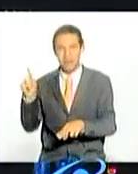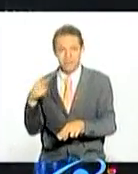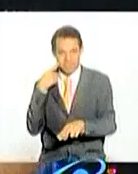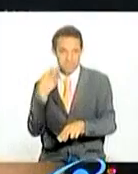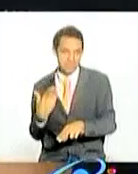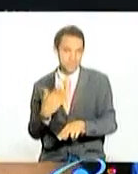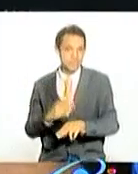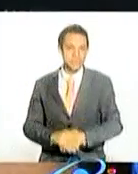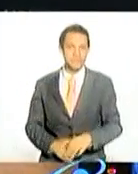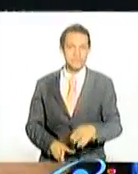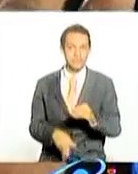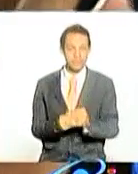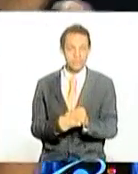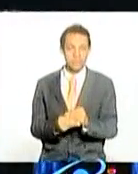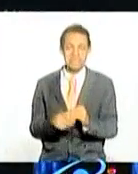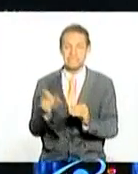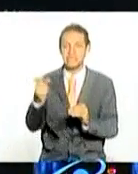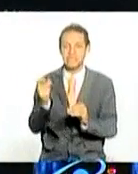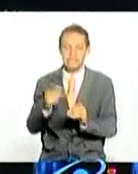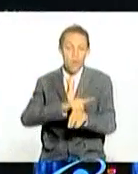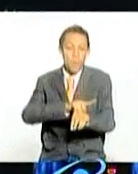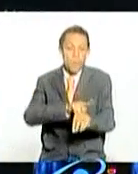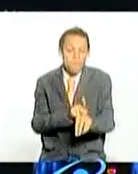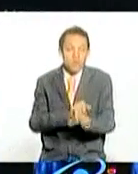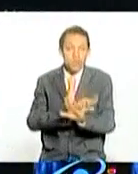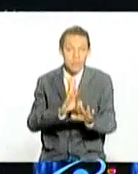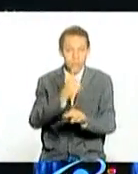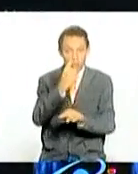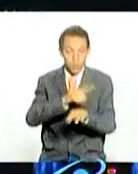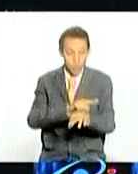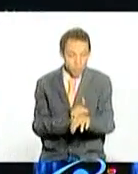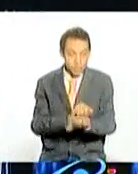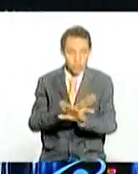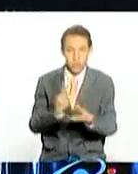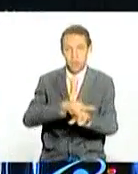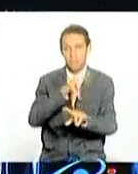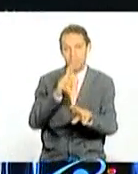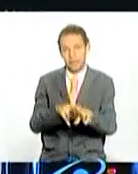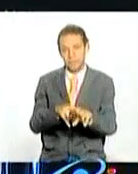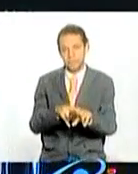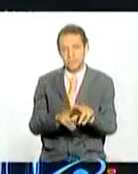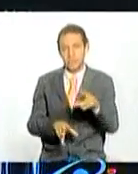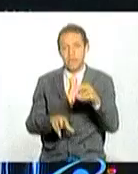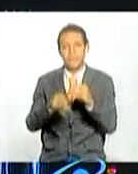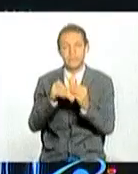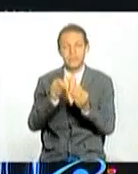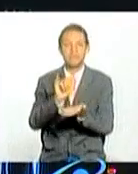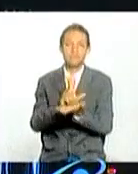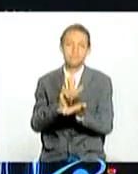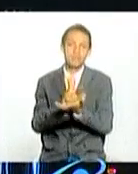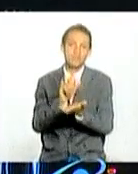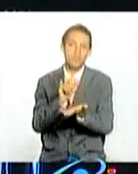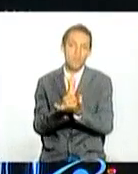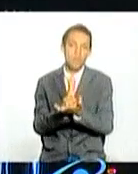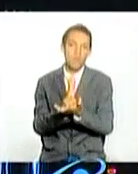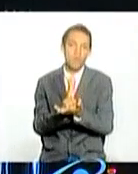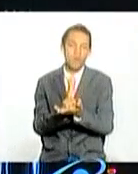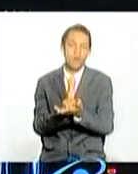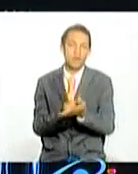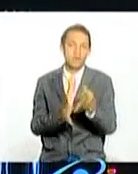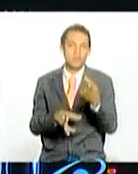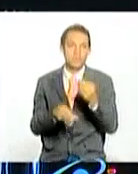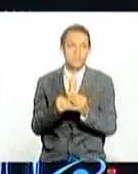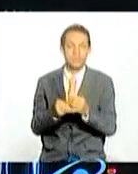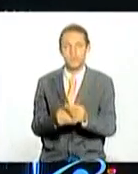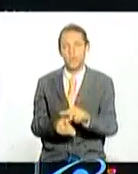que no debe ser mayor de 1, es un índice de resistencia normal. Lo mismo hacemos con la